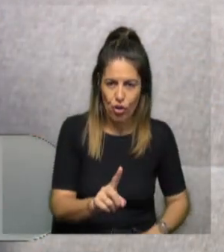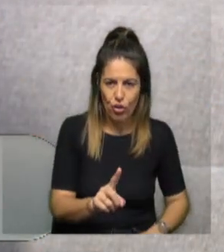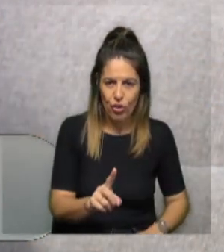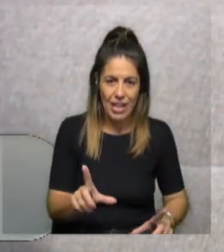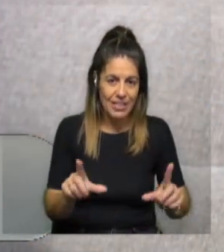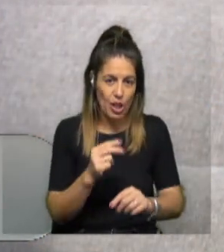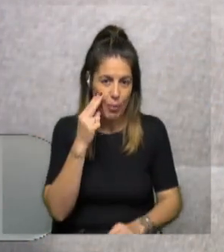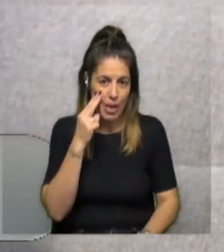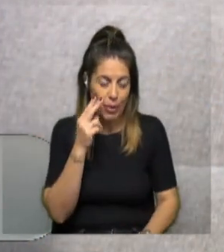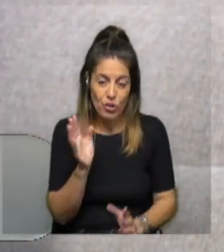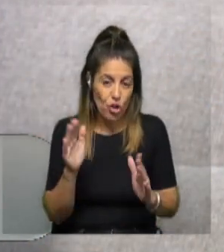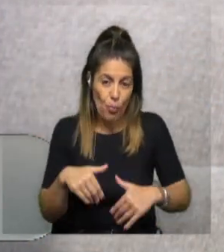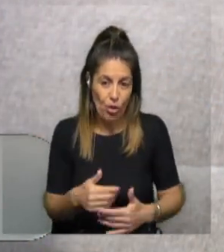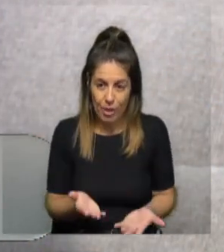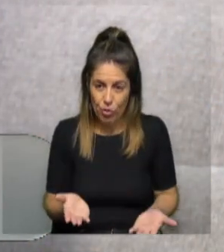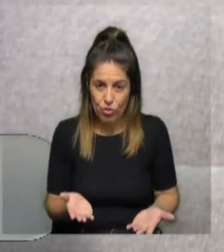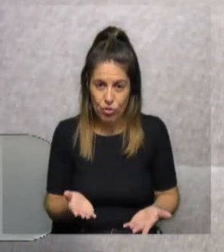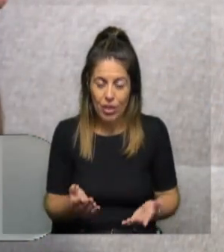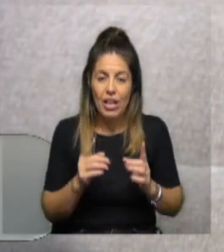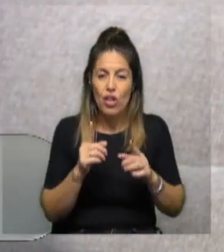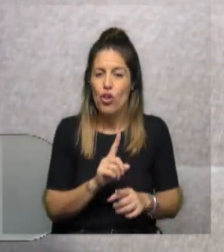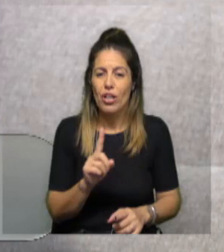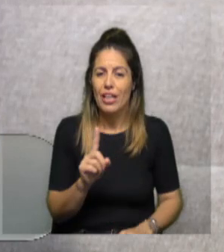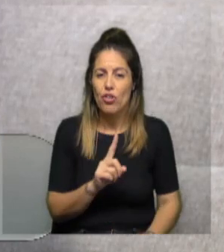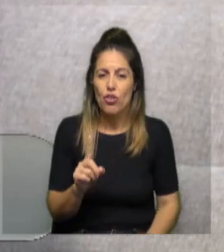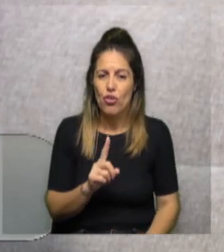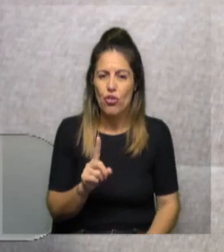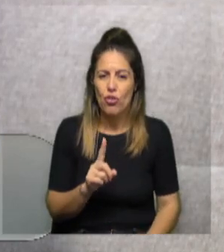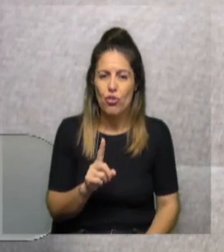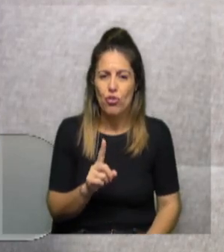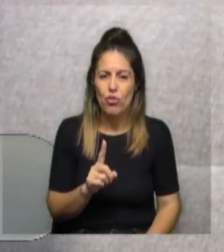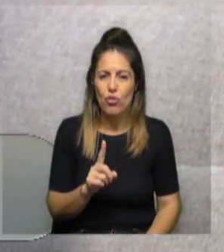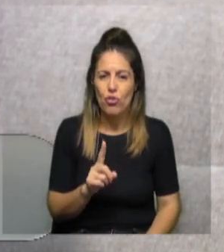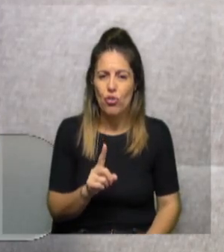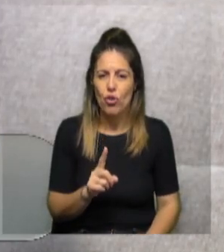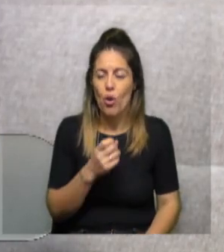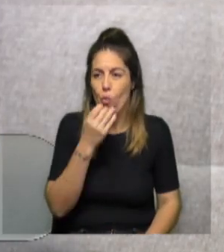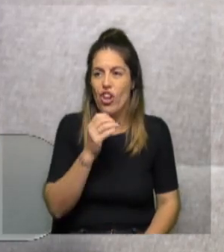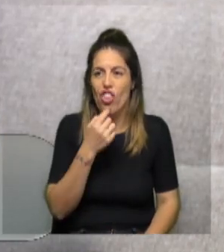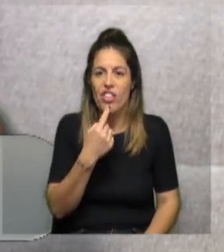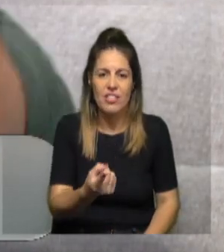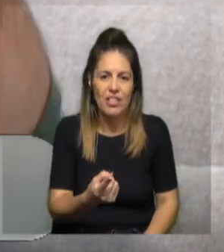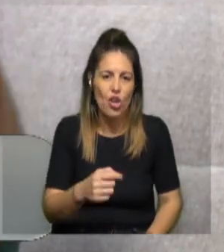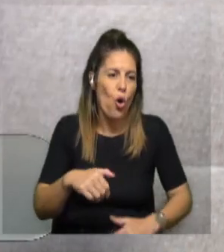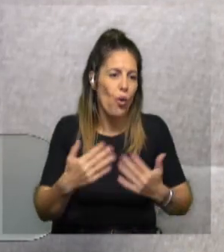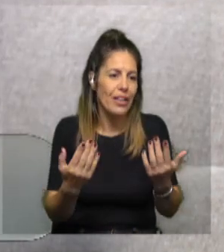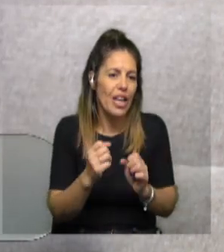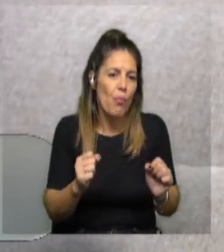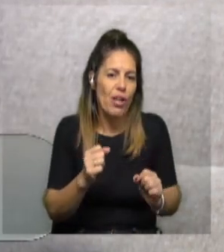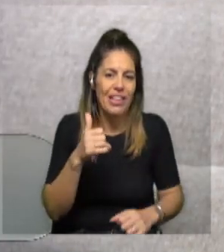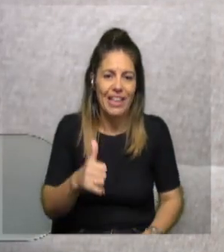problema. Lo que sí, y tampoco está muy... No es una buena cosa decir, no cualquiera puede tener un